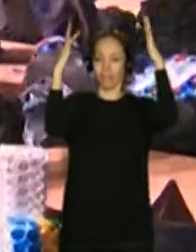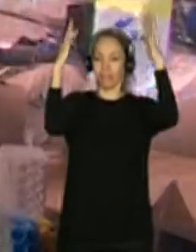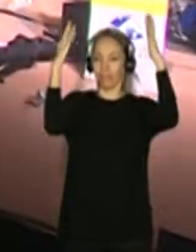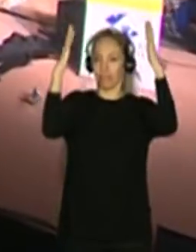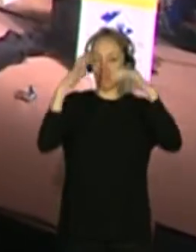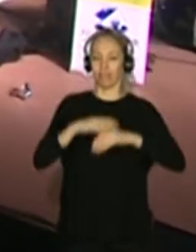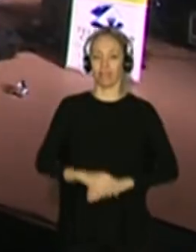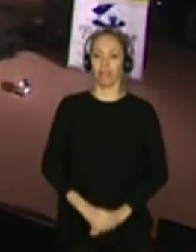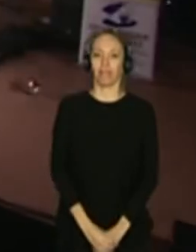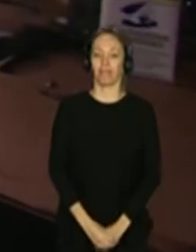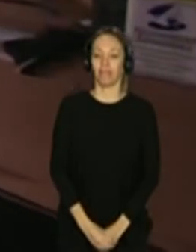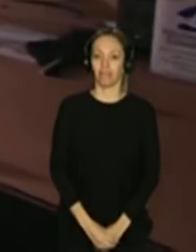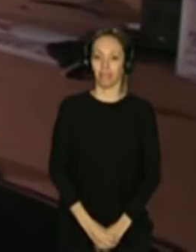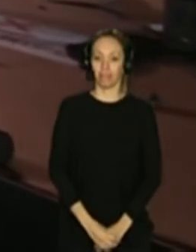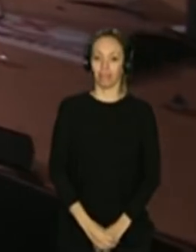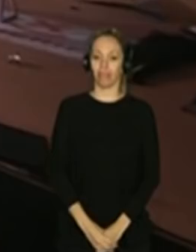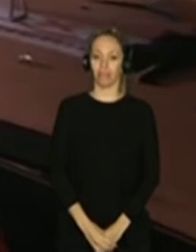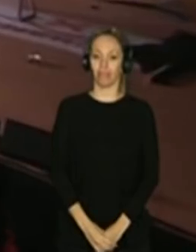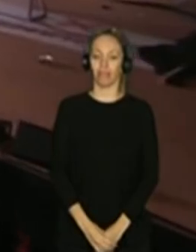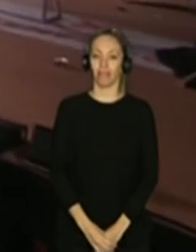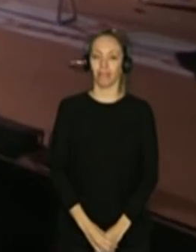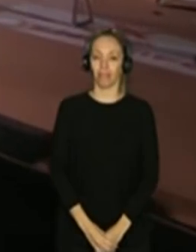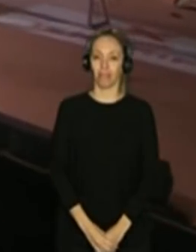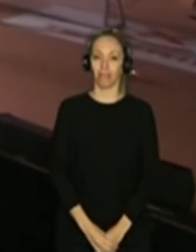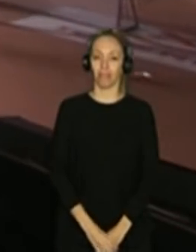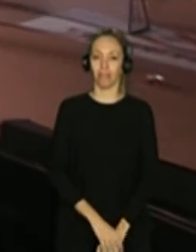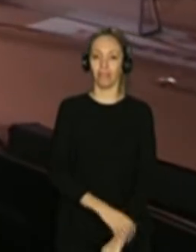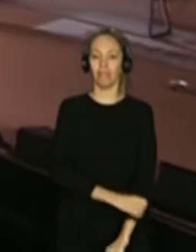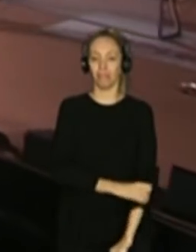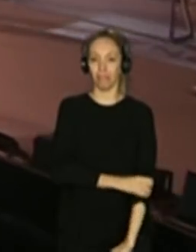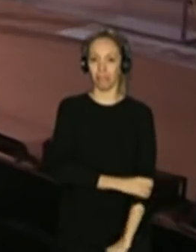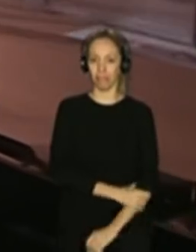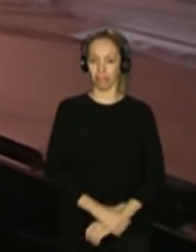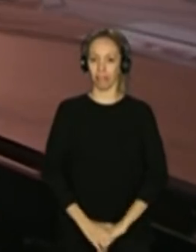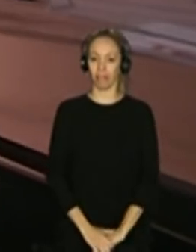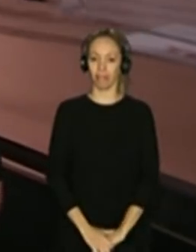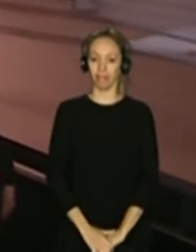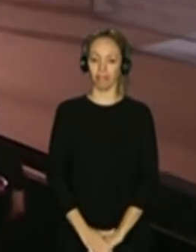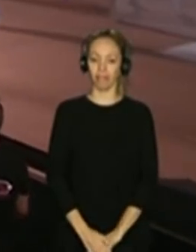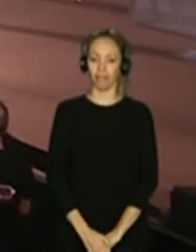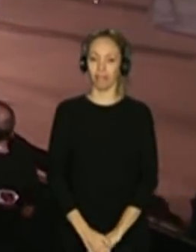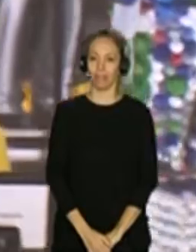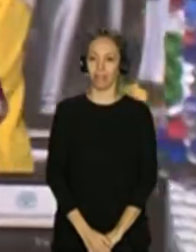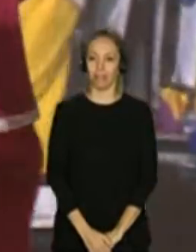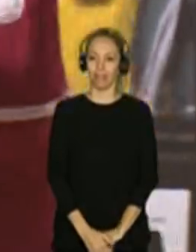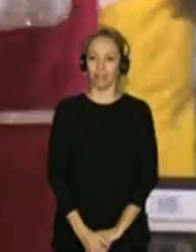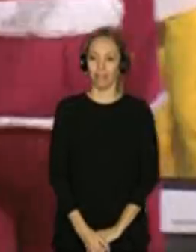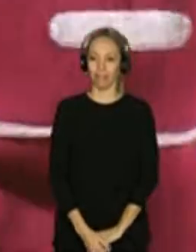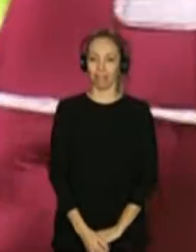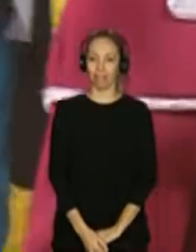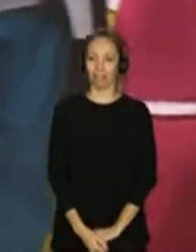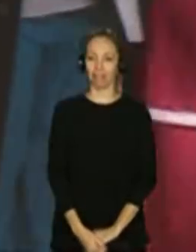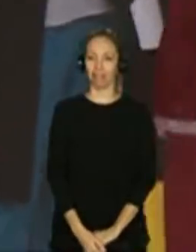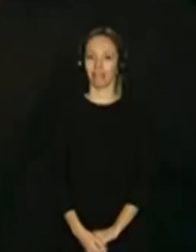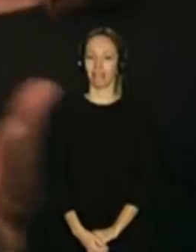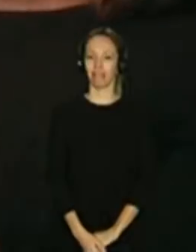falta que han conseguido rescatar la imagen de Enrique González Betancourt de Nifunifa en una proyección